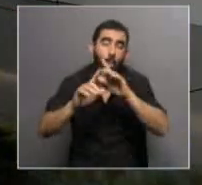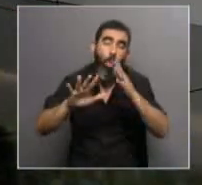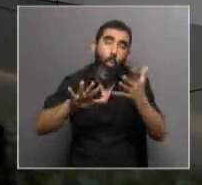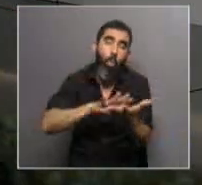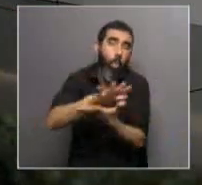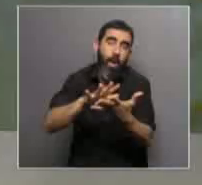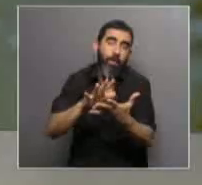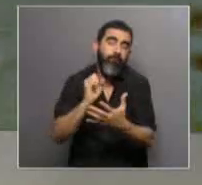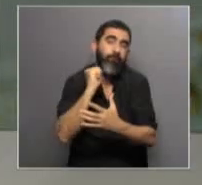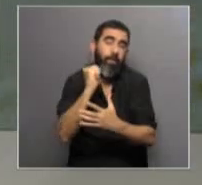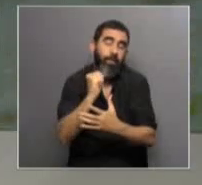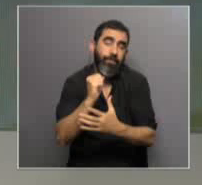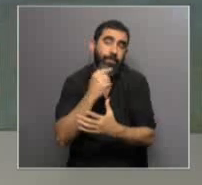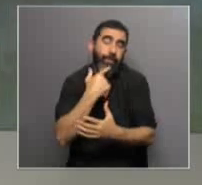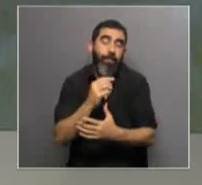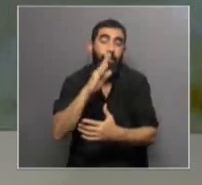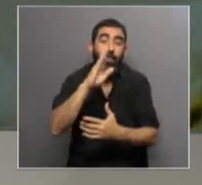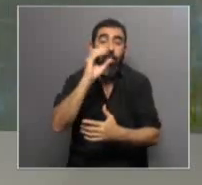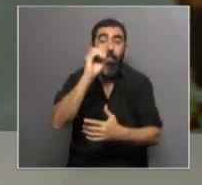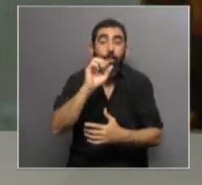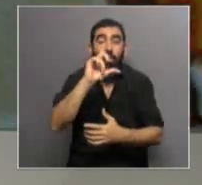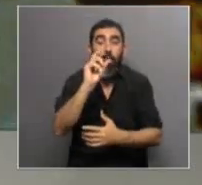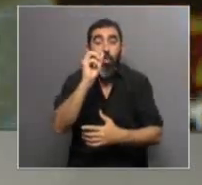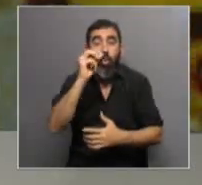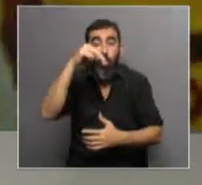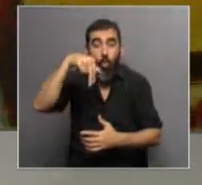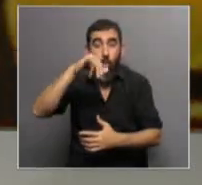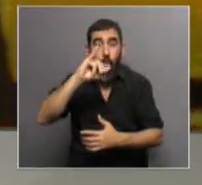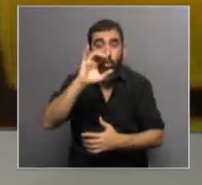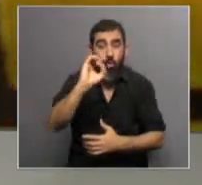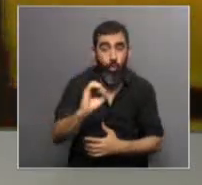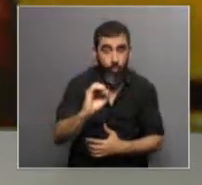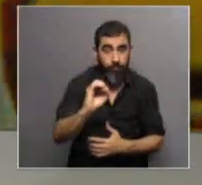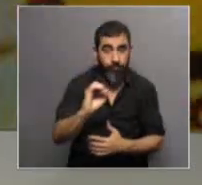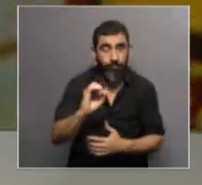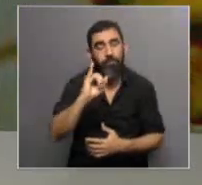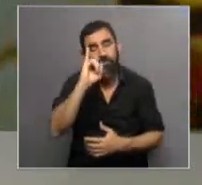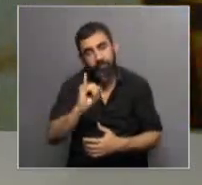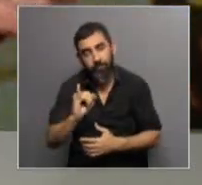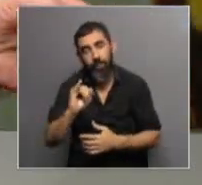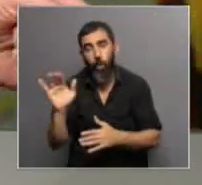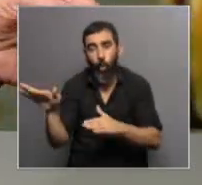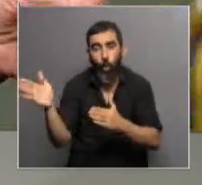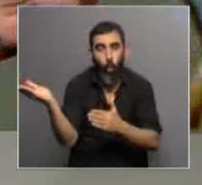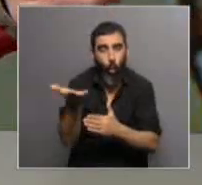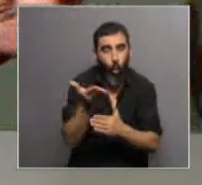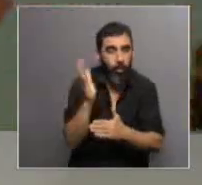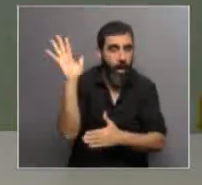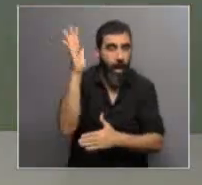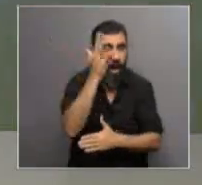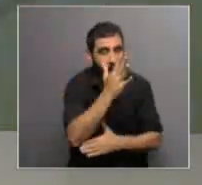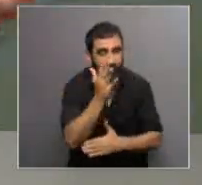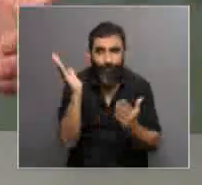inclusive no como el caso del polonio bueno digamos está bien en cortar los árboles que estaban